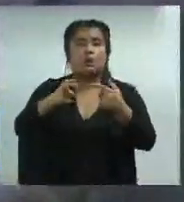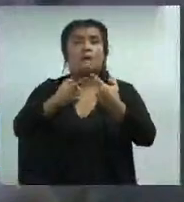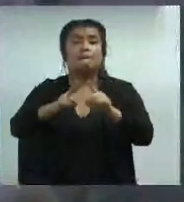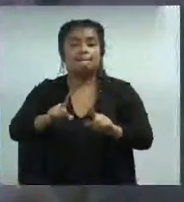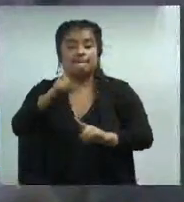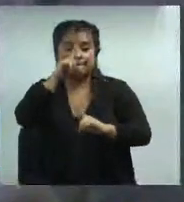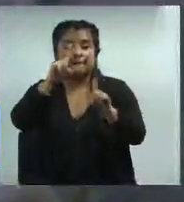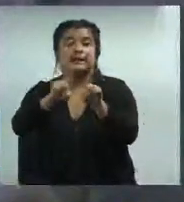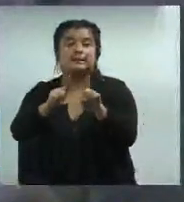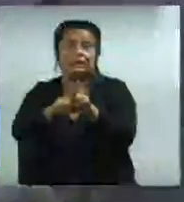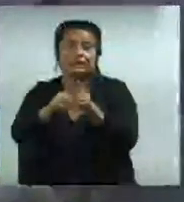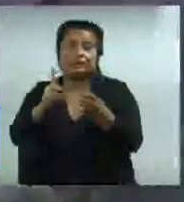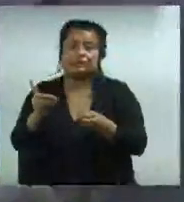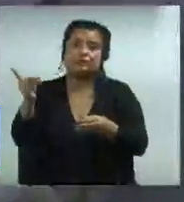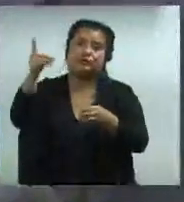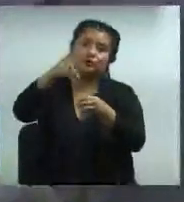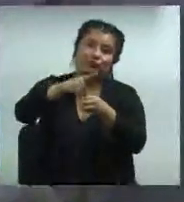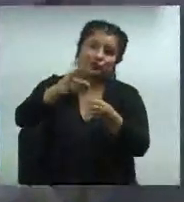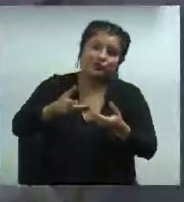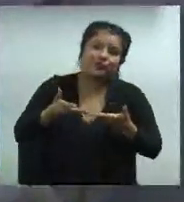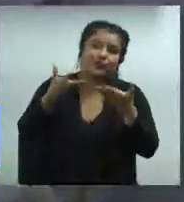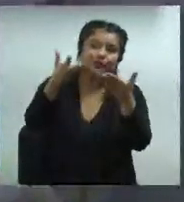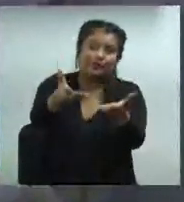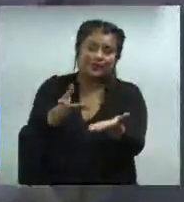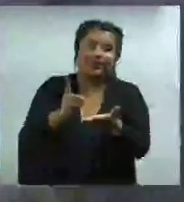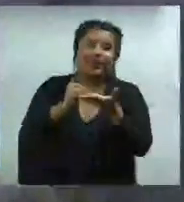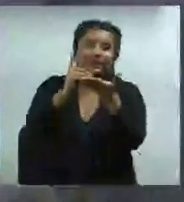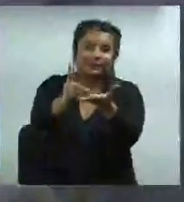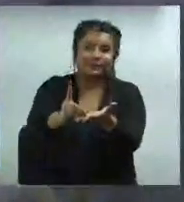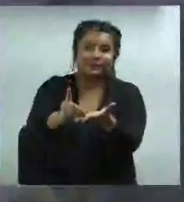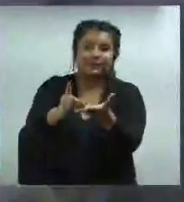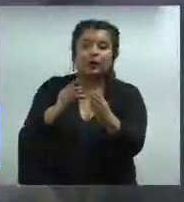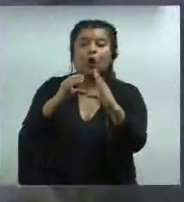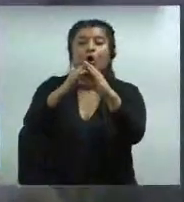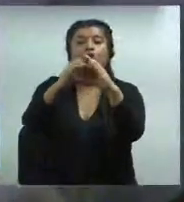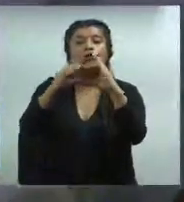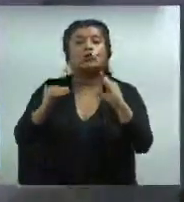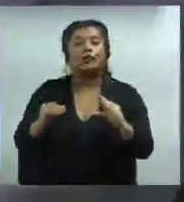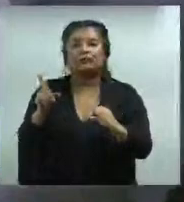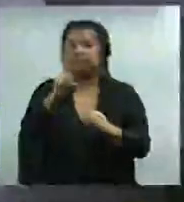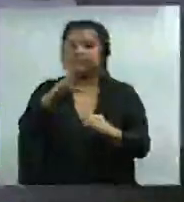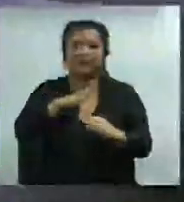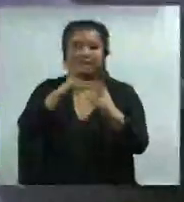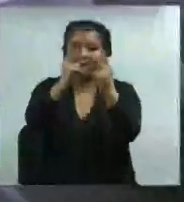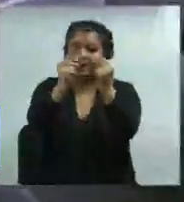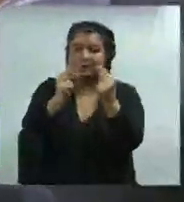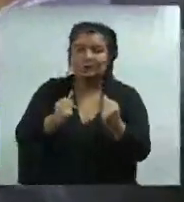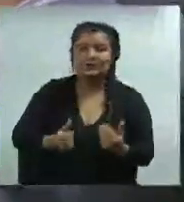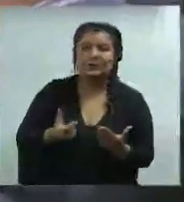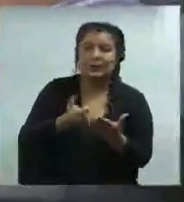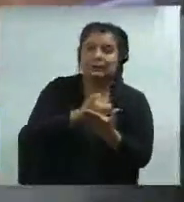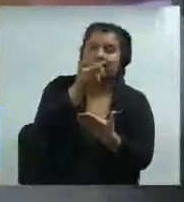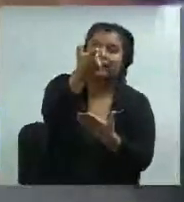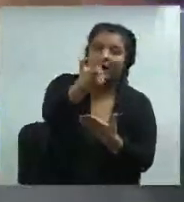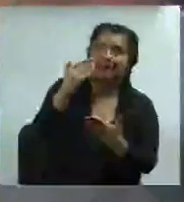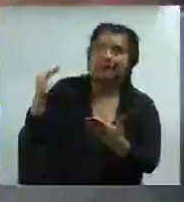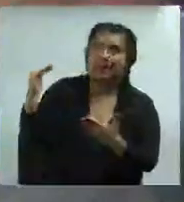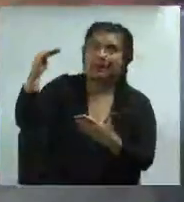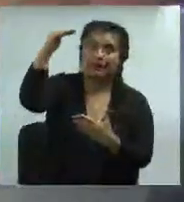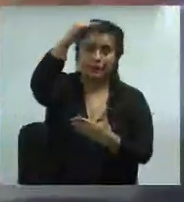También están siendo donados esos 20.000 quetzales por vuelo. CONRED no tiene el presupuesto para pagar ese avión.